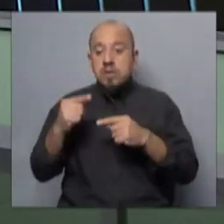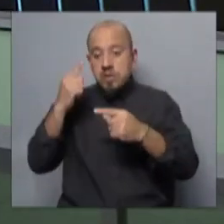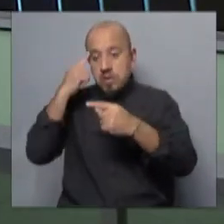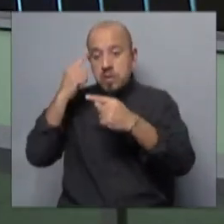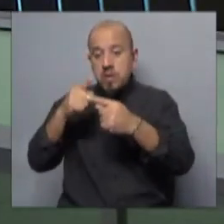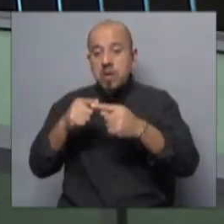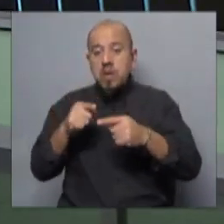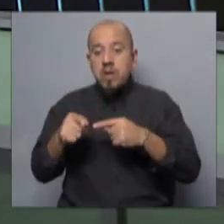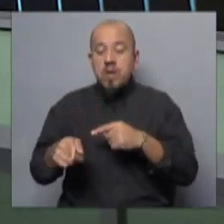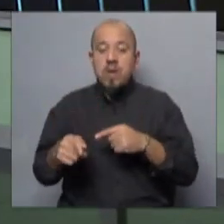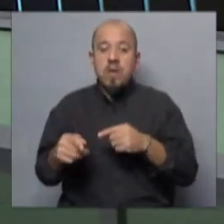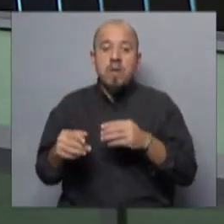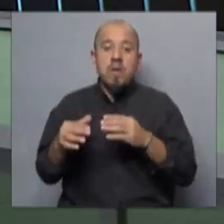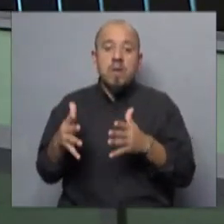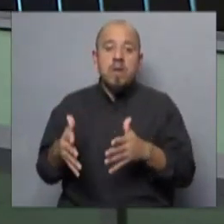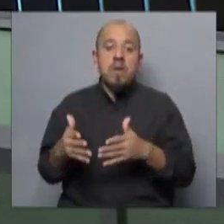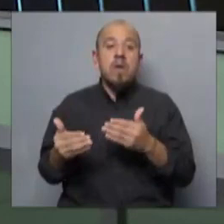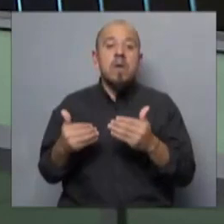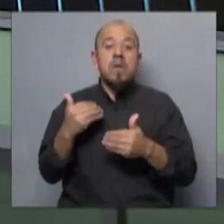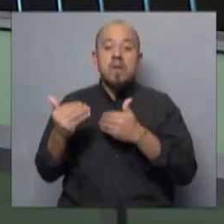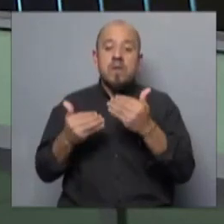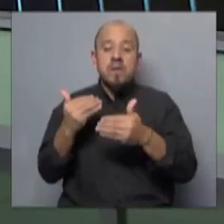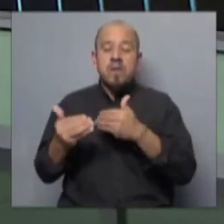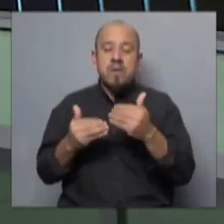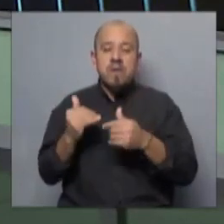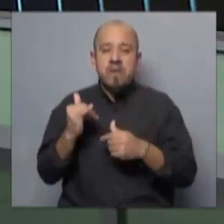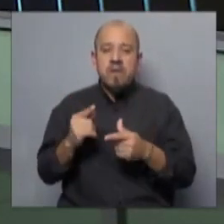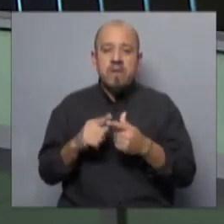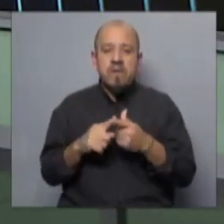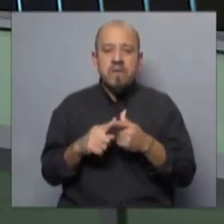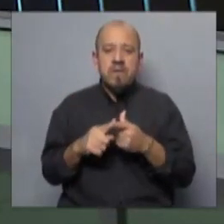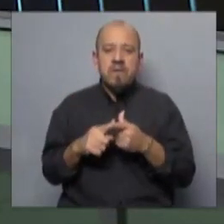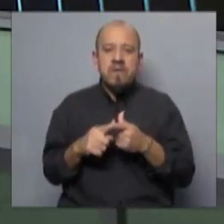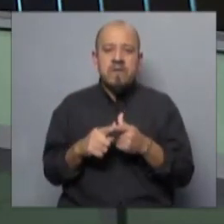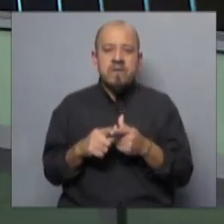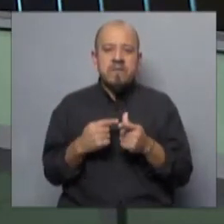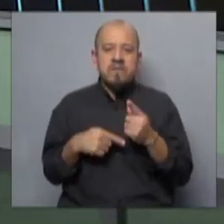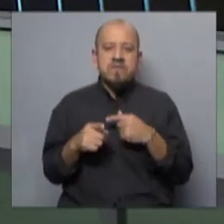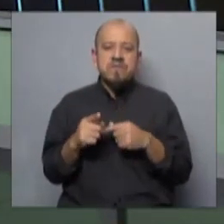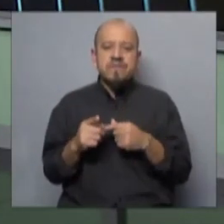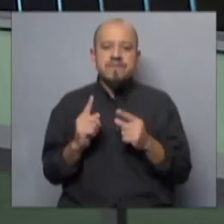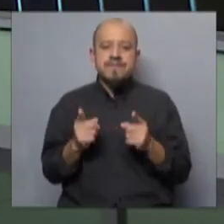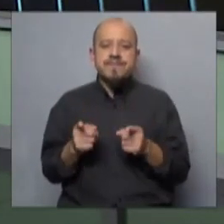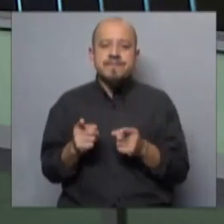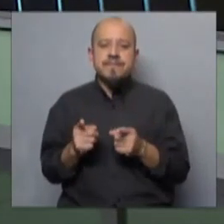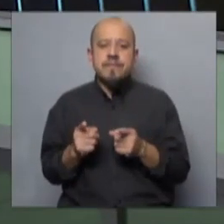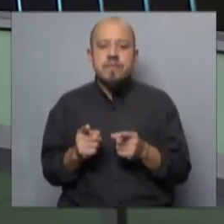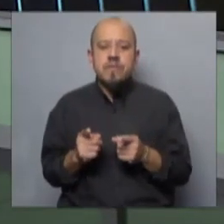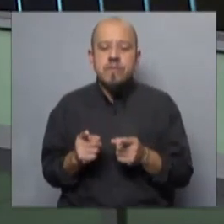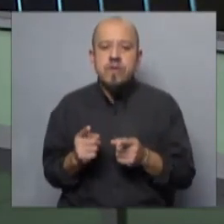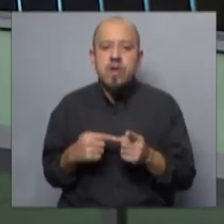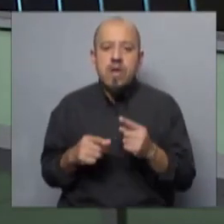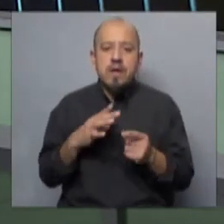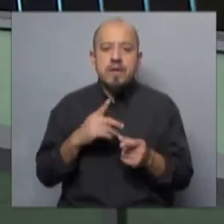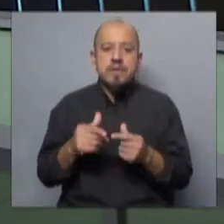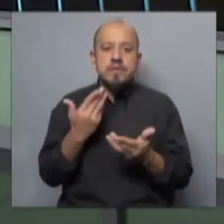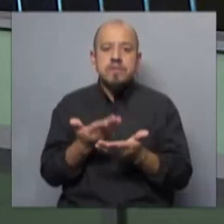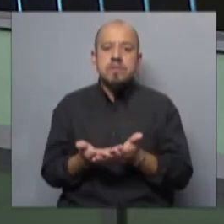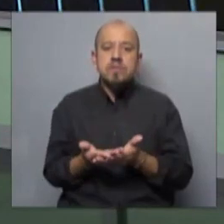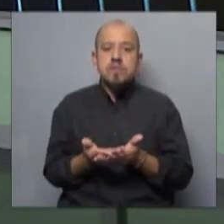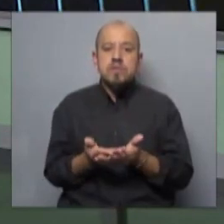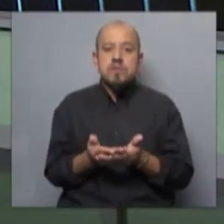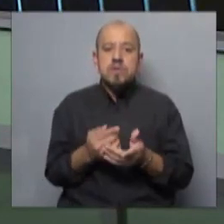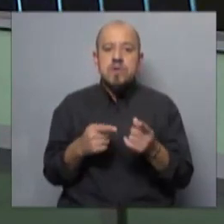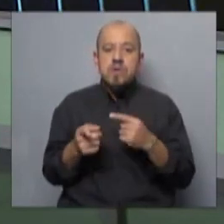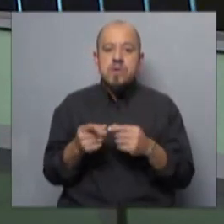rendición de cuentas sobre cómo se va avanzando en esas metas en esas metas perdón y además bueno hay una propuesta muy concreta que